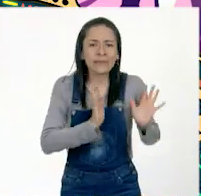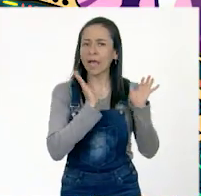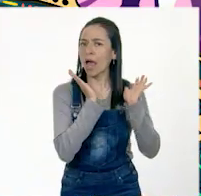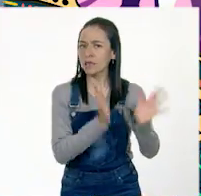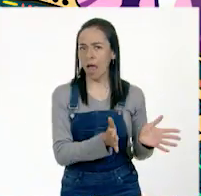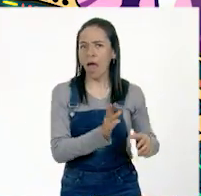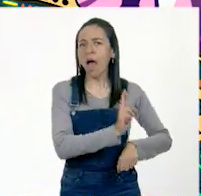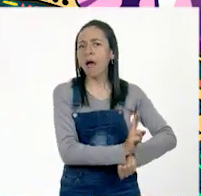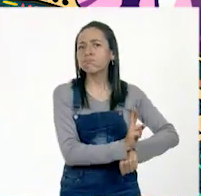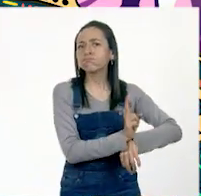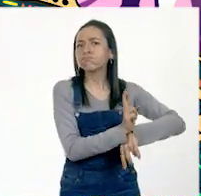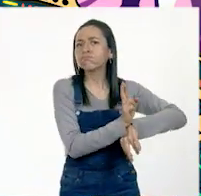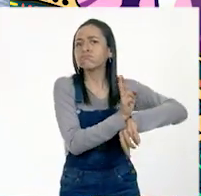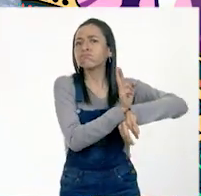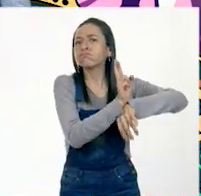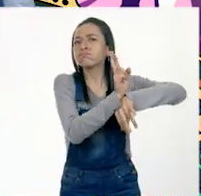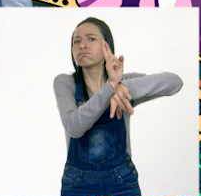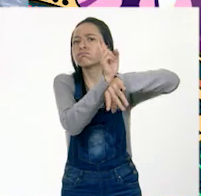planeta Enojo.